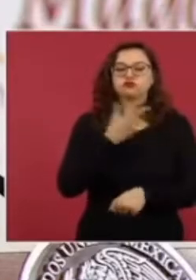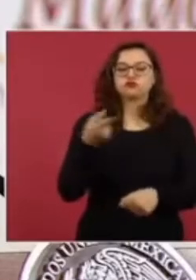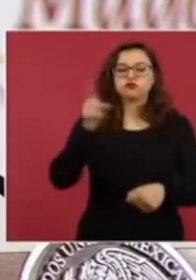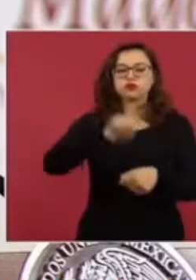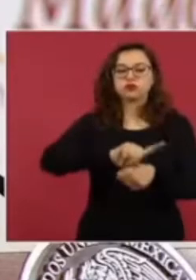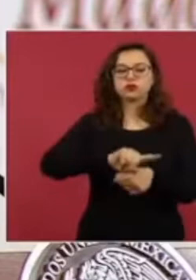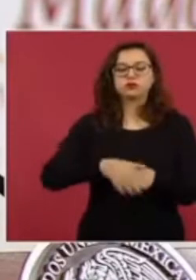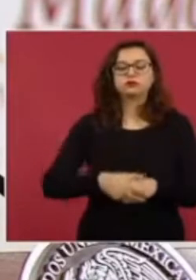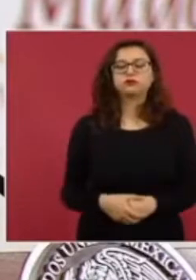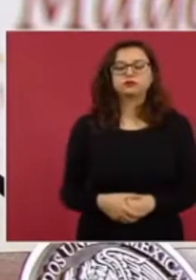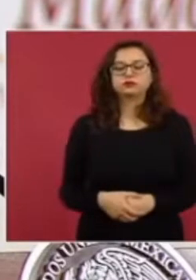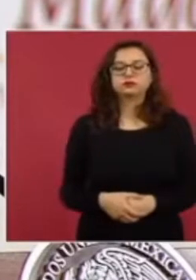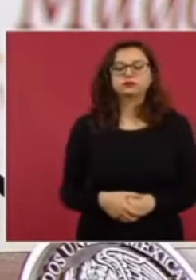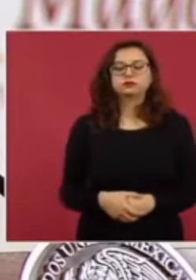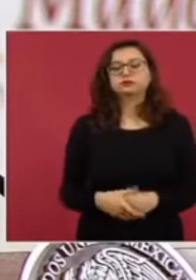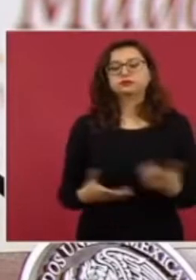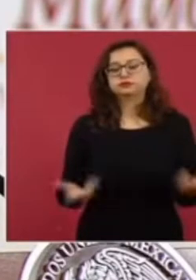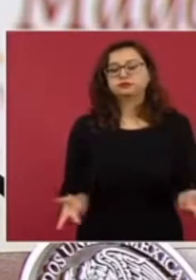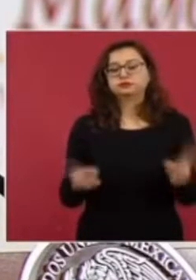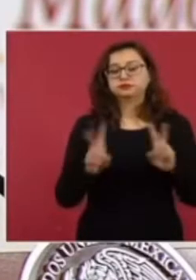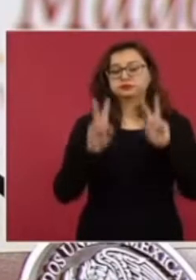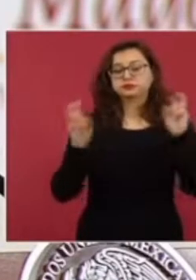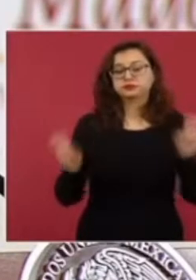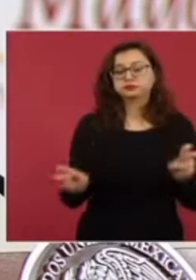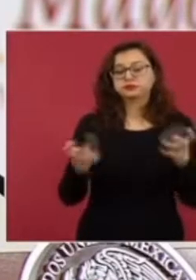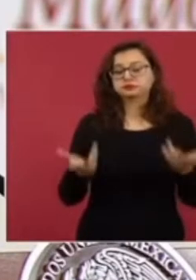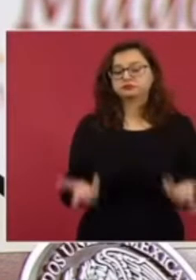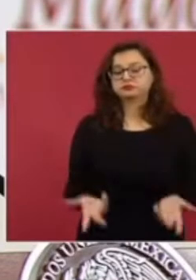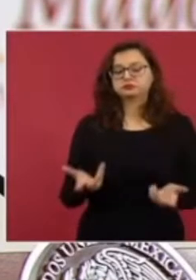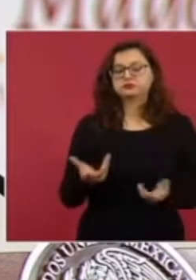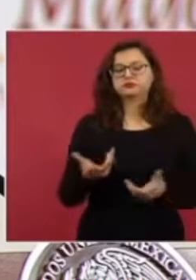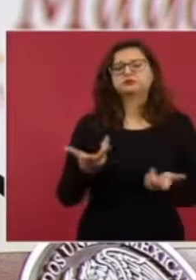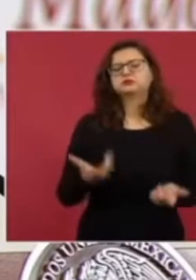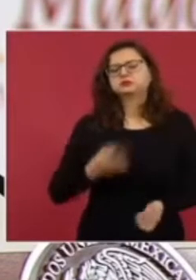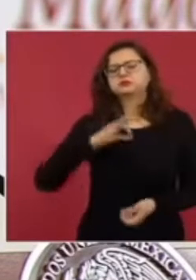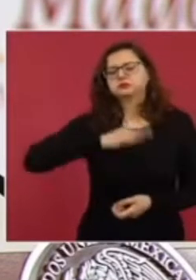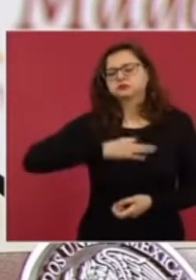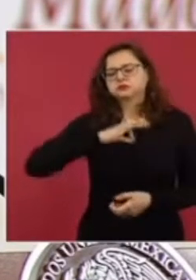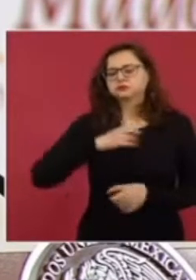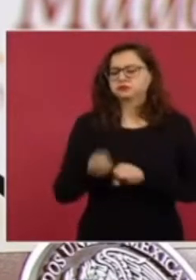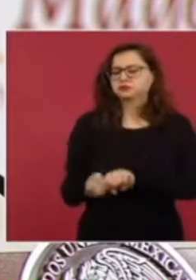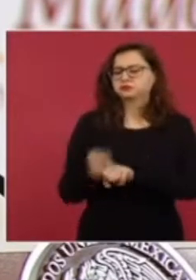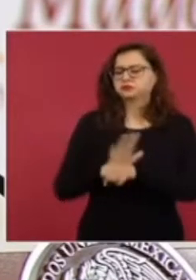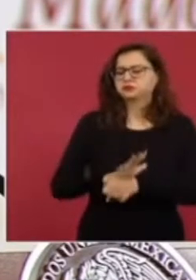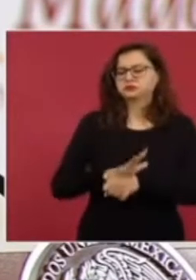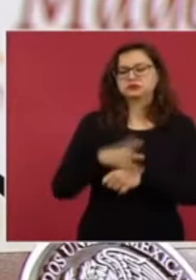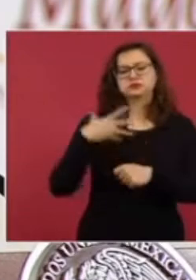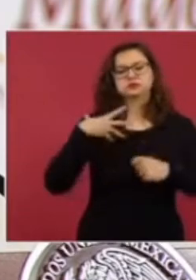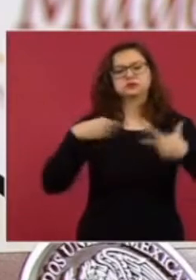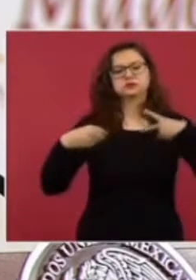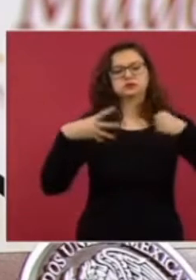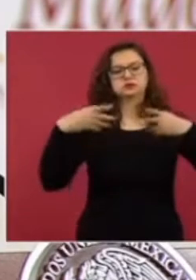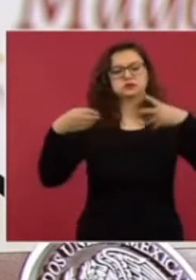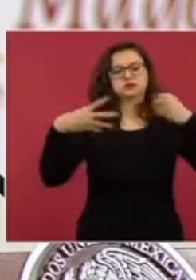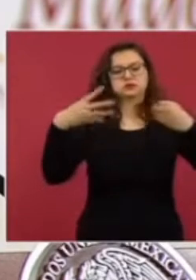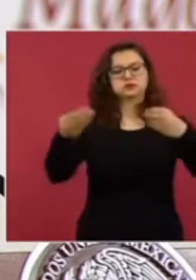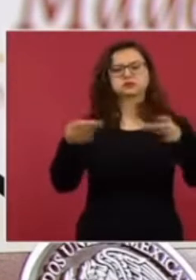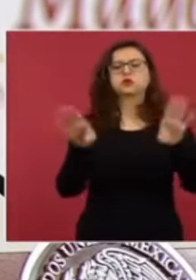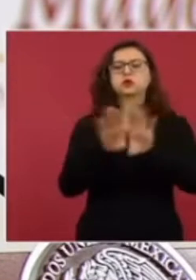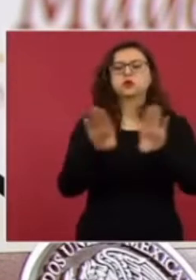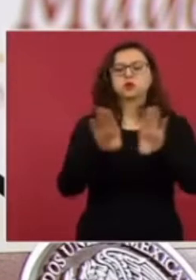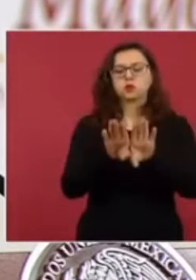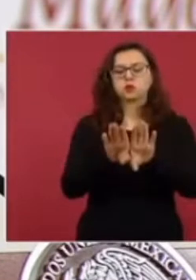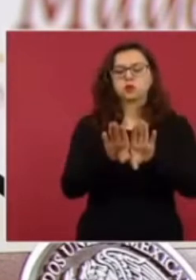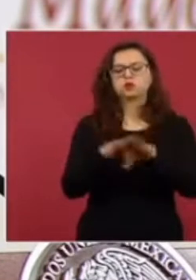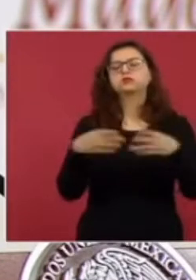sobre la situación de la epidemia de COVID-19 y sobre todo de la continuidad del programa de vacunación. Vamos a ver la